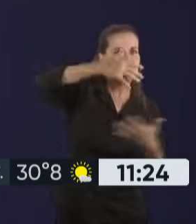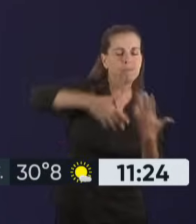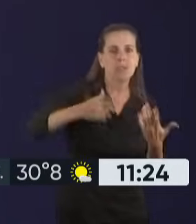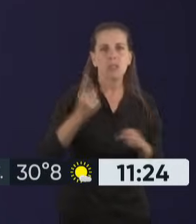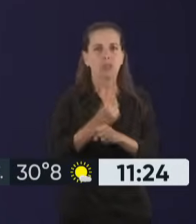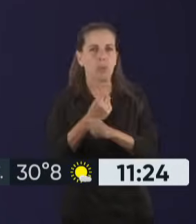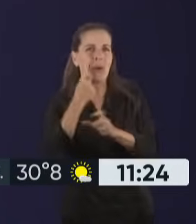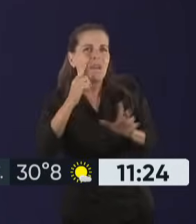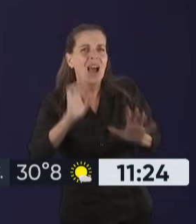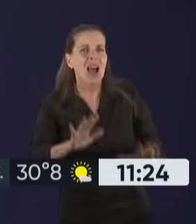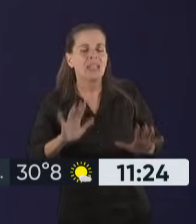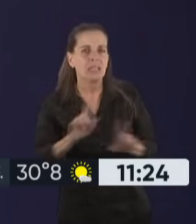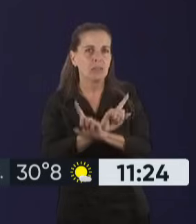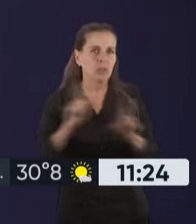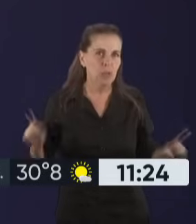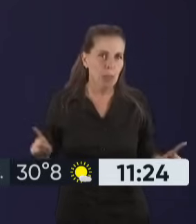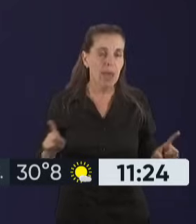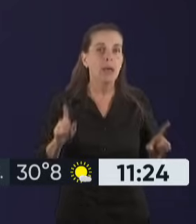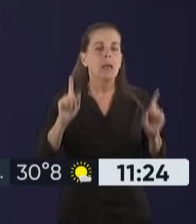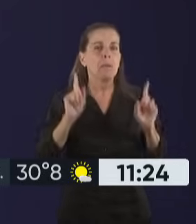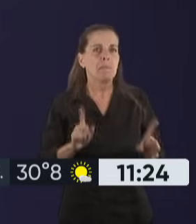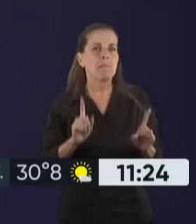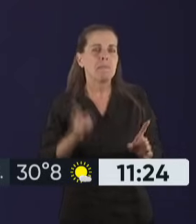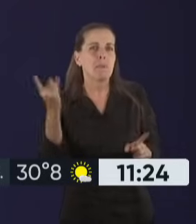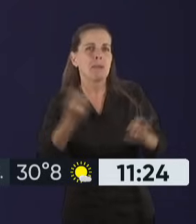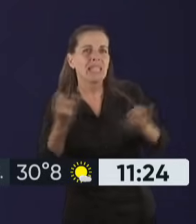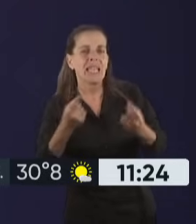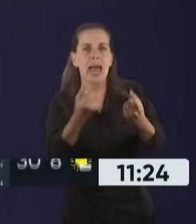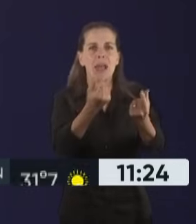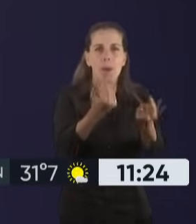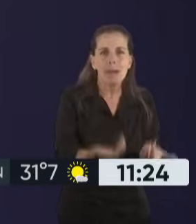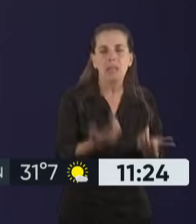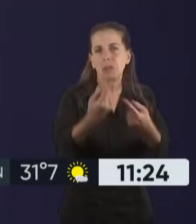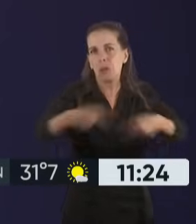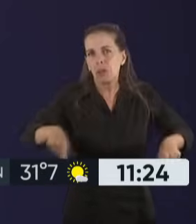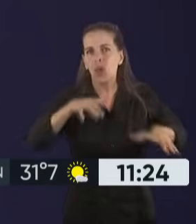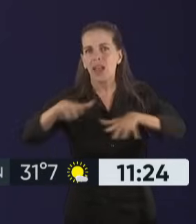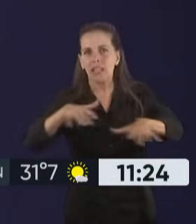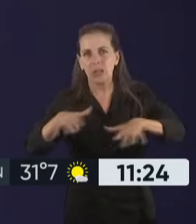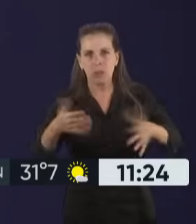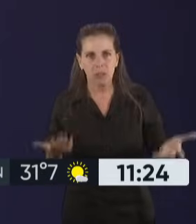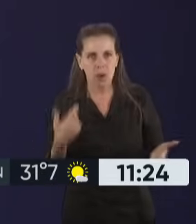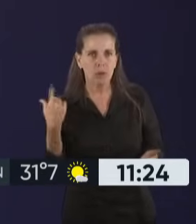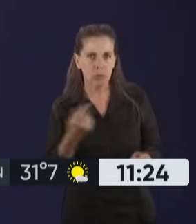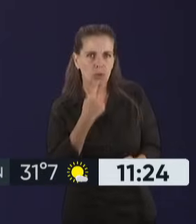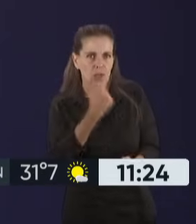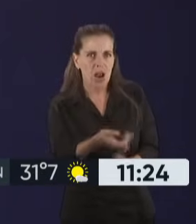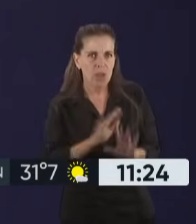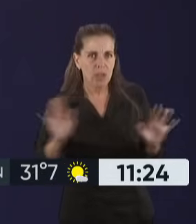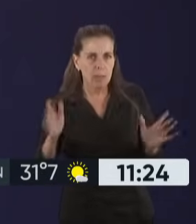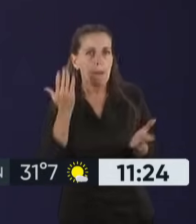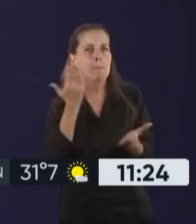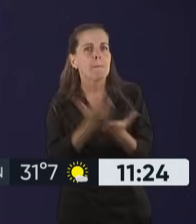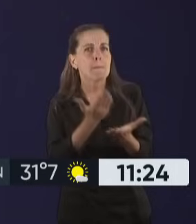fiscal y no se puede vivir en una mentira. Y de hecho fue lo que dijimos, ¿no? Digamos, nosotros siempre